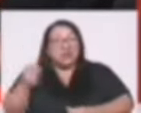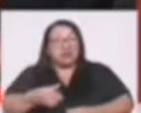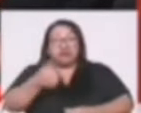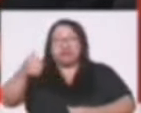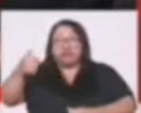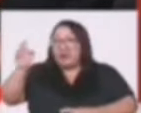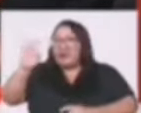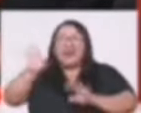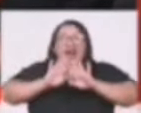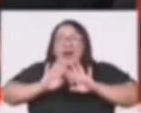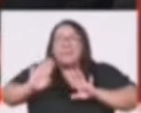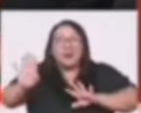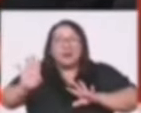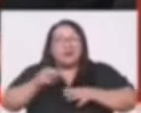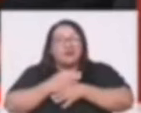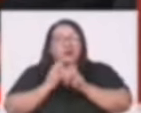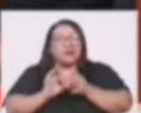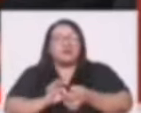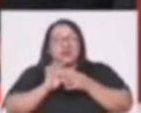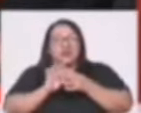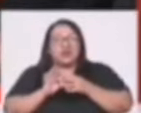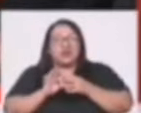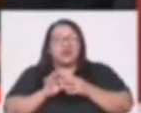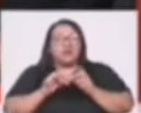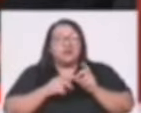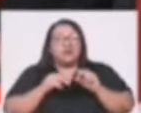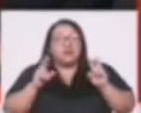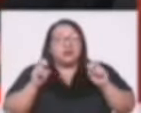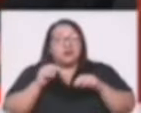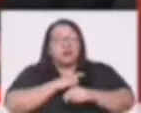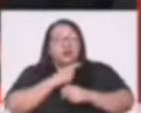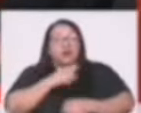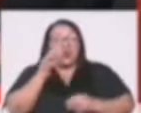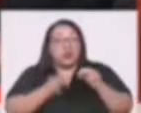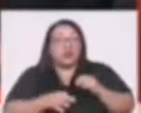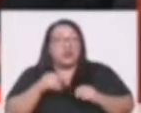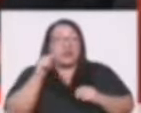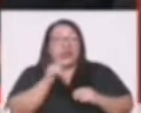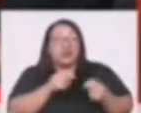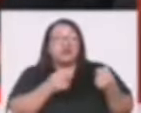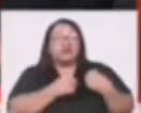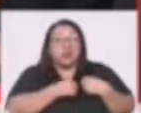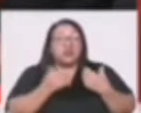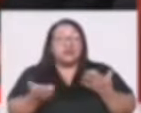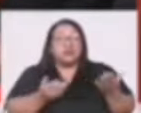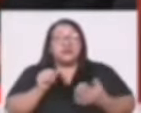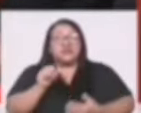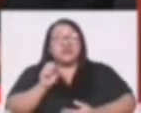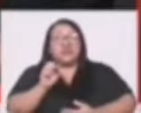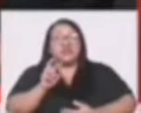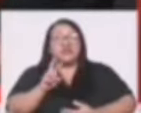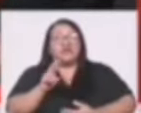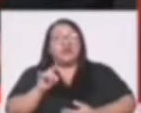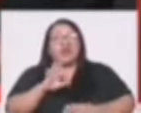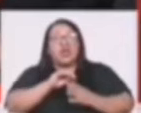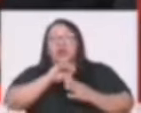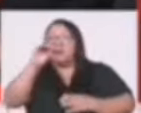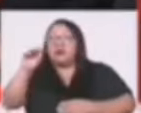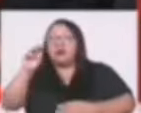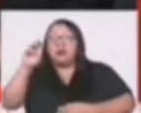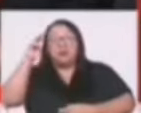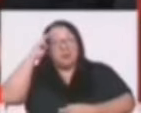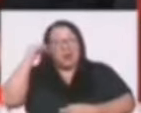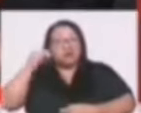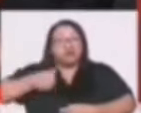funcionarios aforados y tienen un régimen especial. Así, por ejemplo, en el caso del Poder Judicial, este se encuentra bajo régimen de Servir, pero esto no se aplica a sus magistrados,